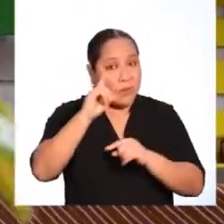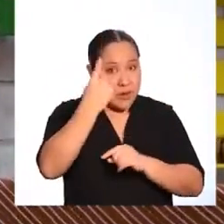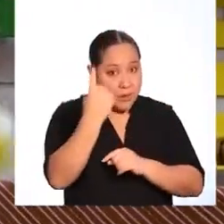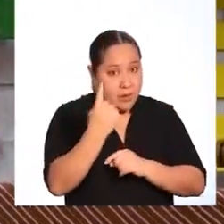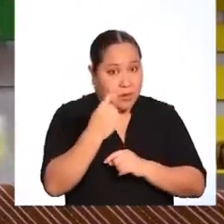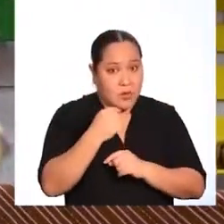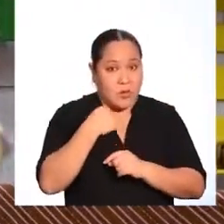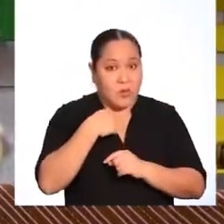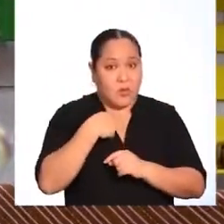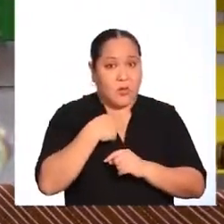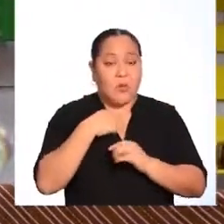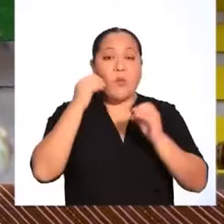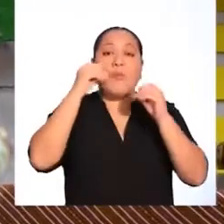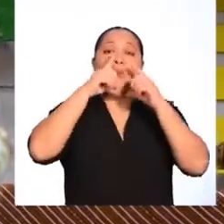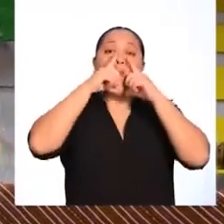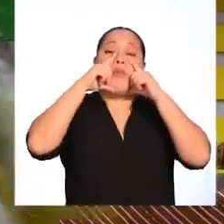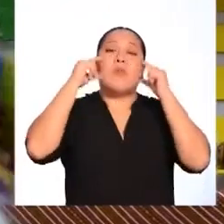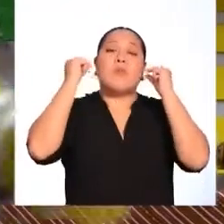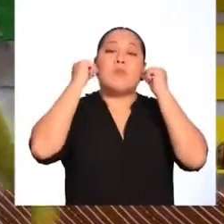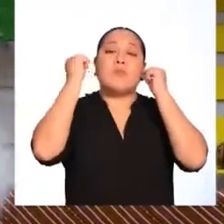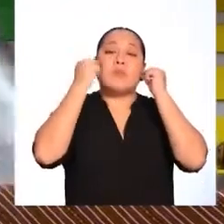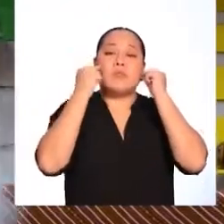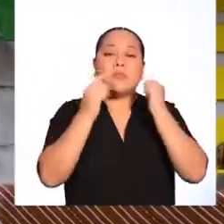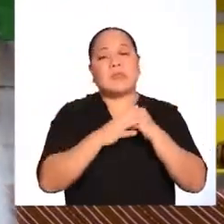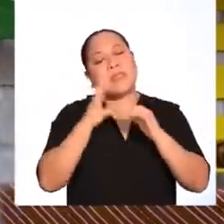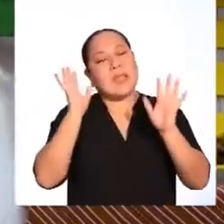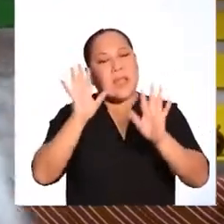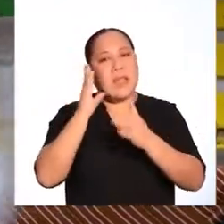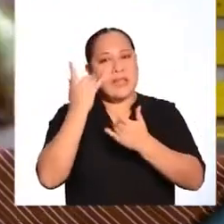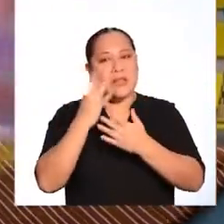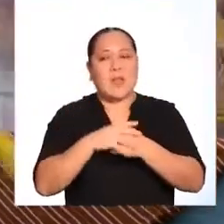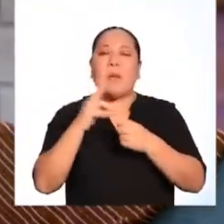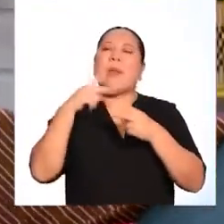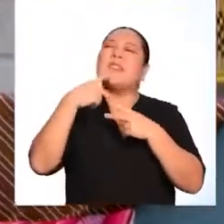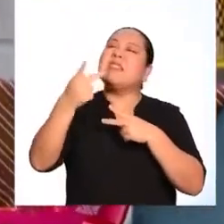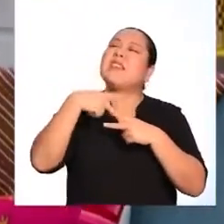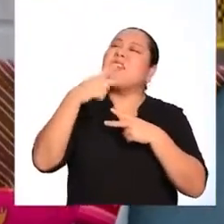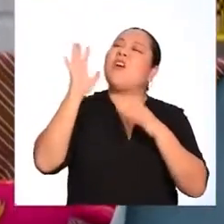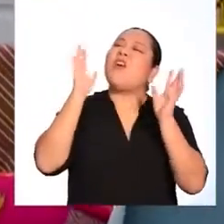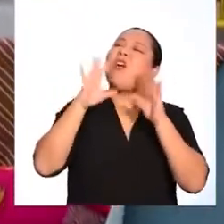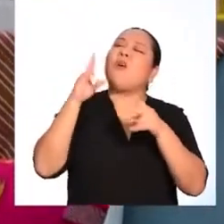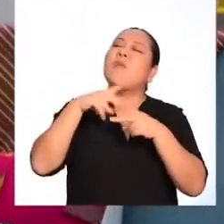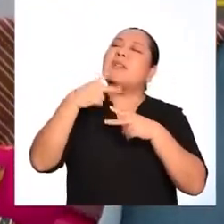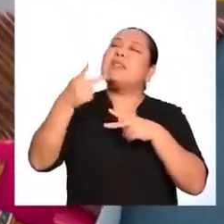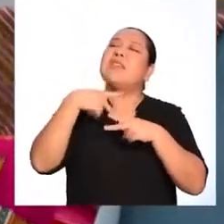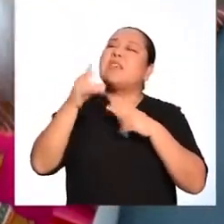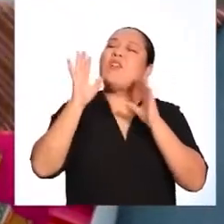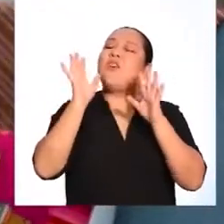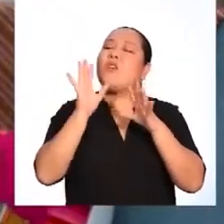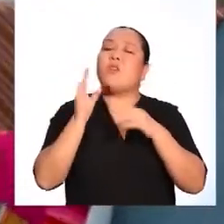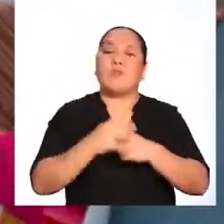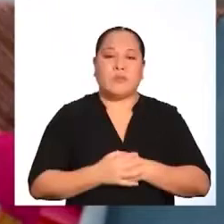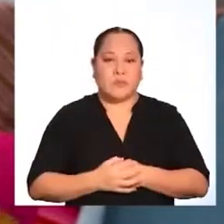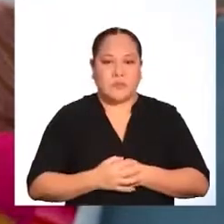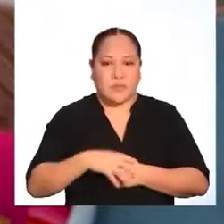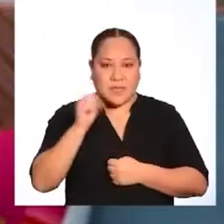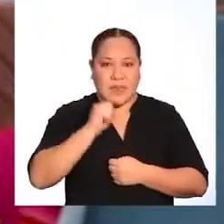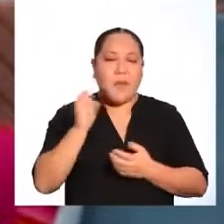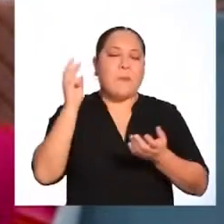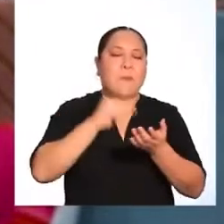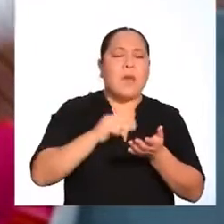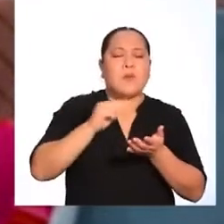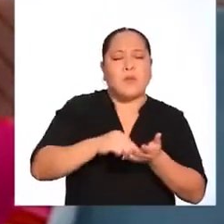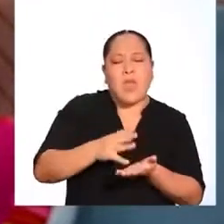primero me pondré mi mascarilla ya vengo vecino ver si no si